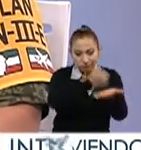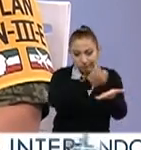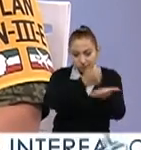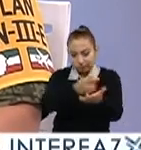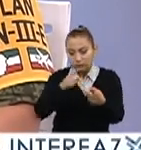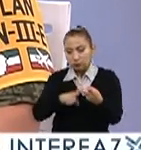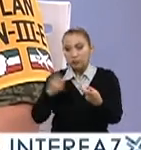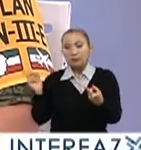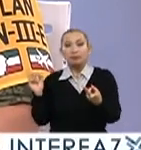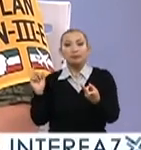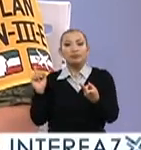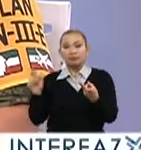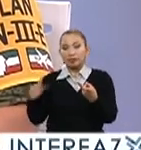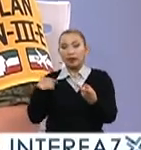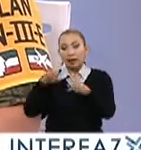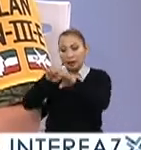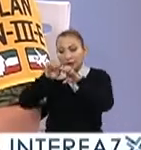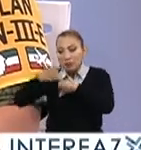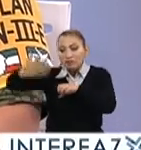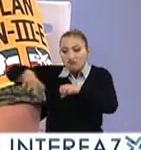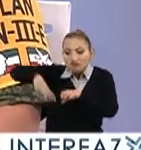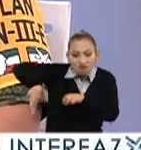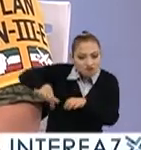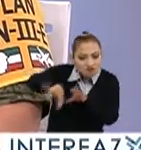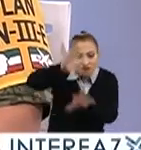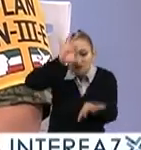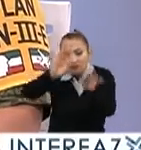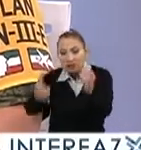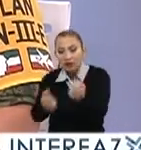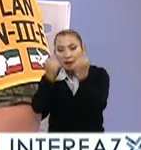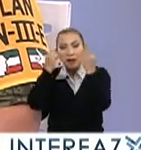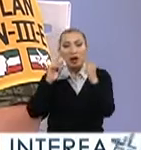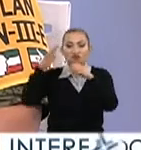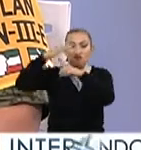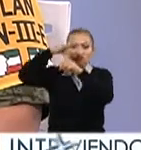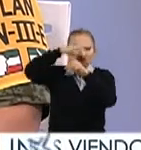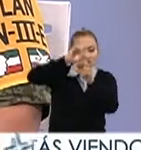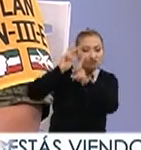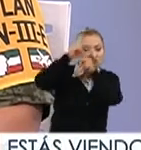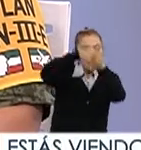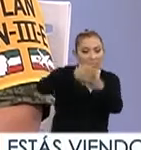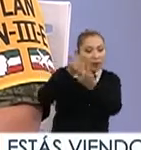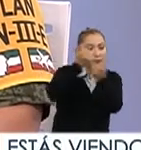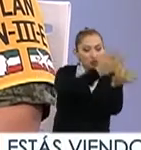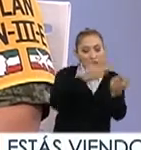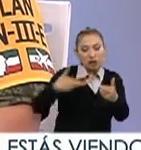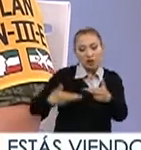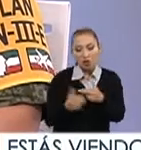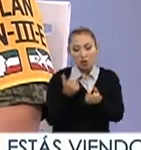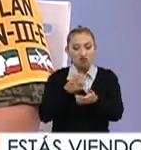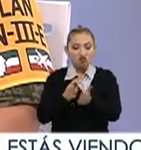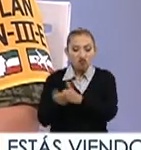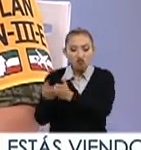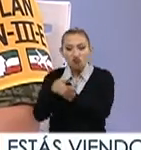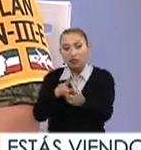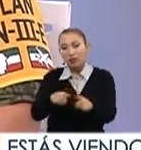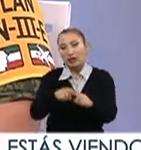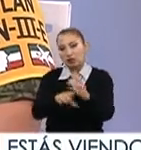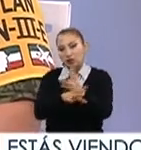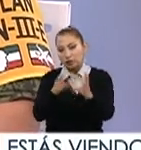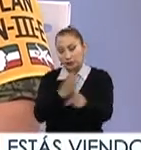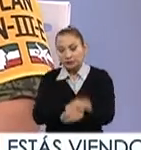comunitarias, equipos de búsqueda y rescate, puentes aéreos, terrestres y fluviales y muchas otras cosas más,